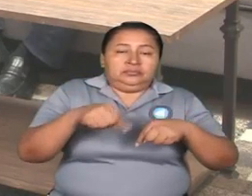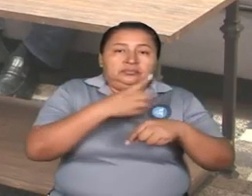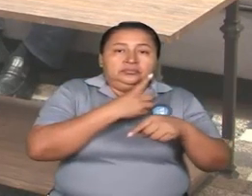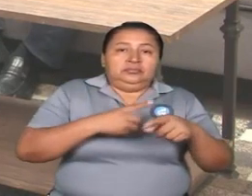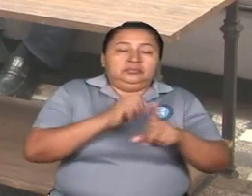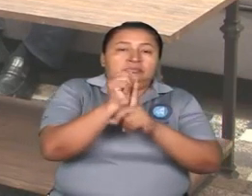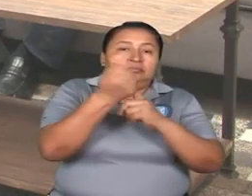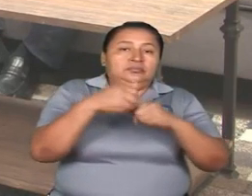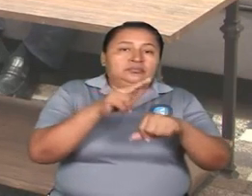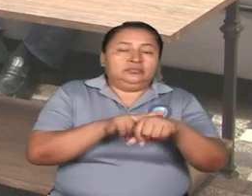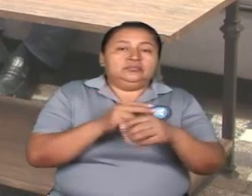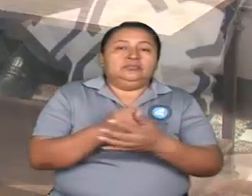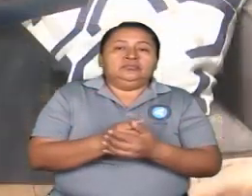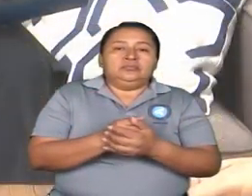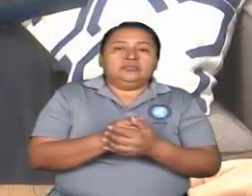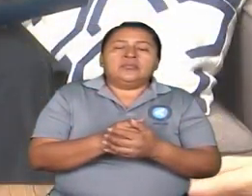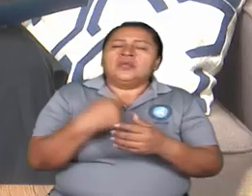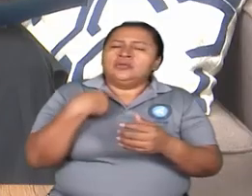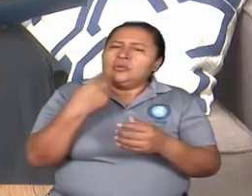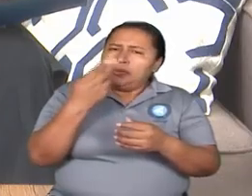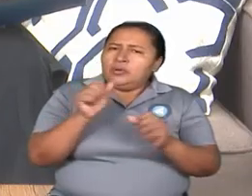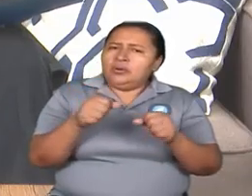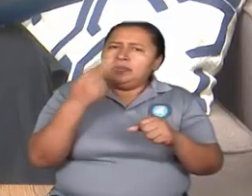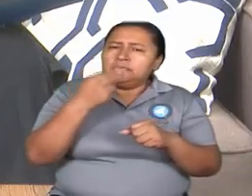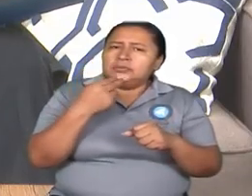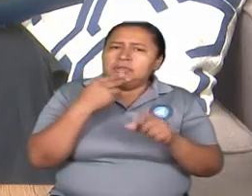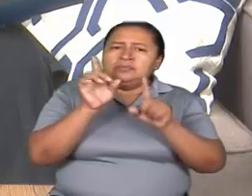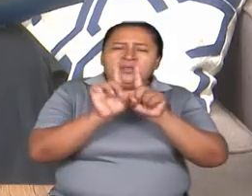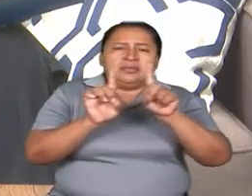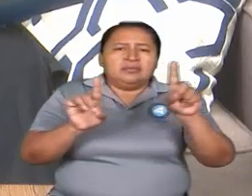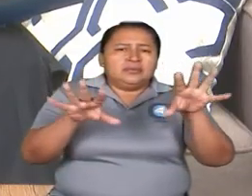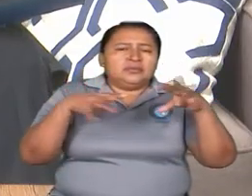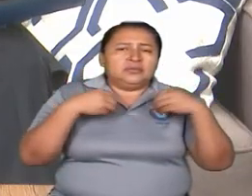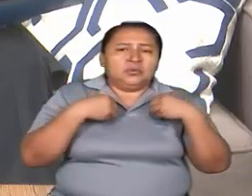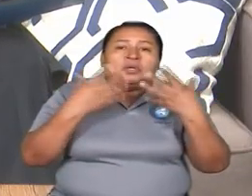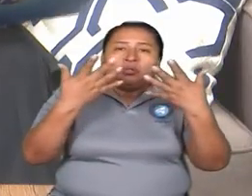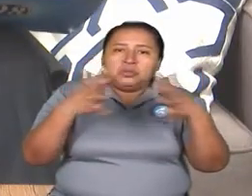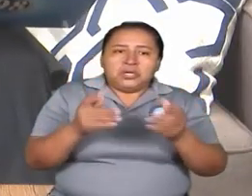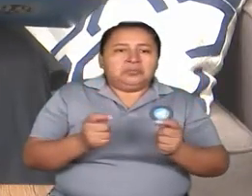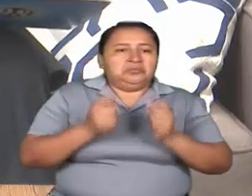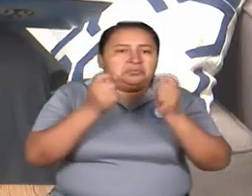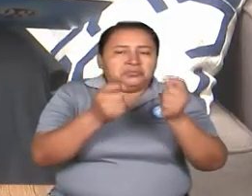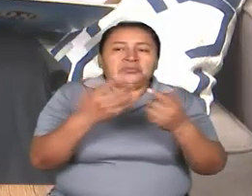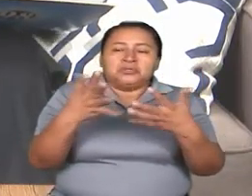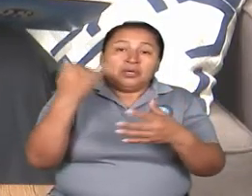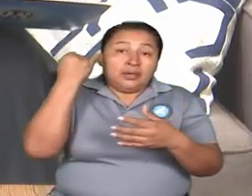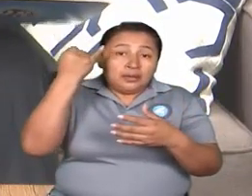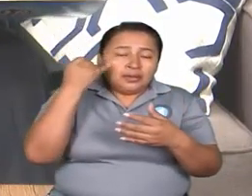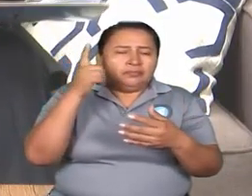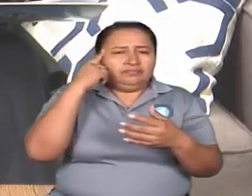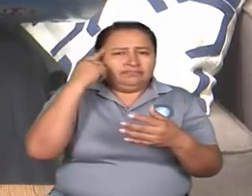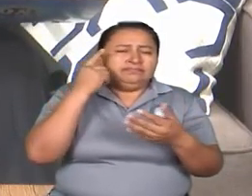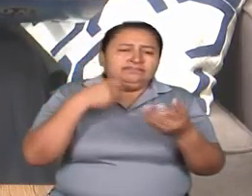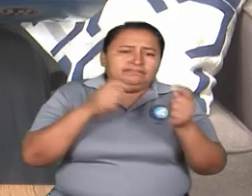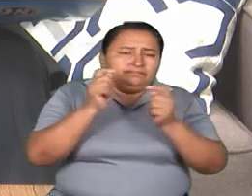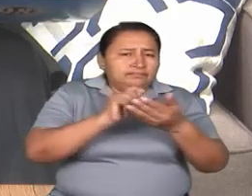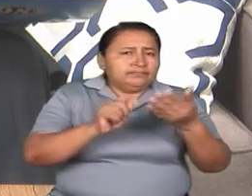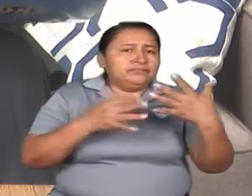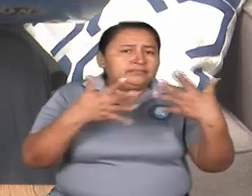Asamblea Nacional. Me cabría preguntarle el nivel de aceptación cuando ustedes ya lo plantean, cuando ustedes ya lo tienen conformado, cuando